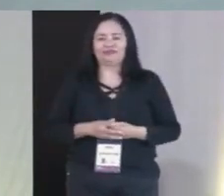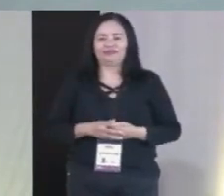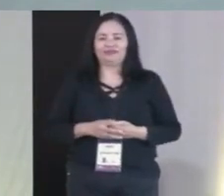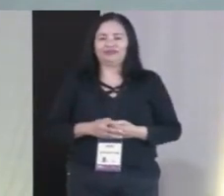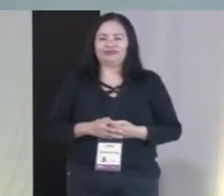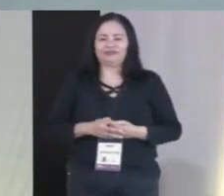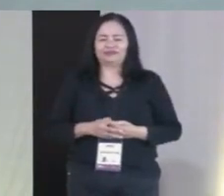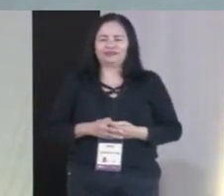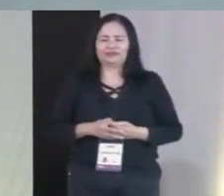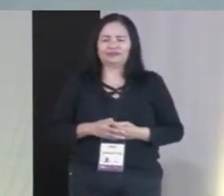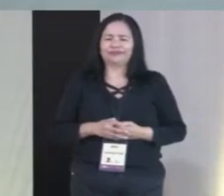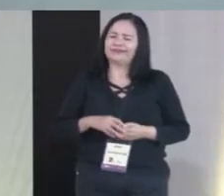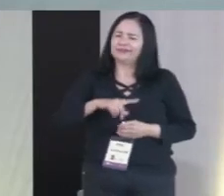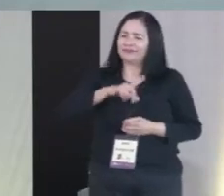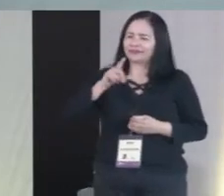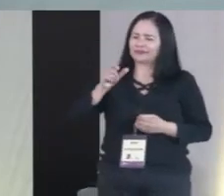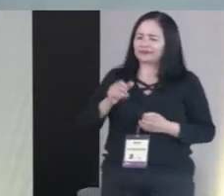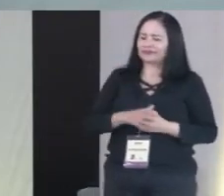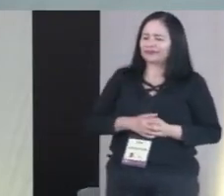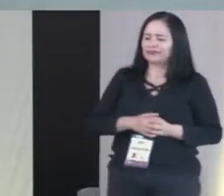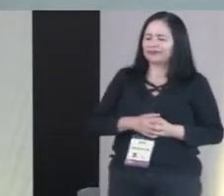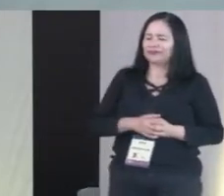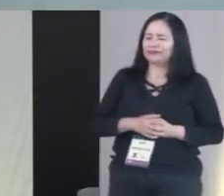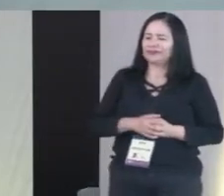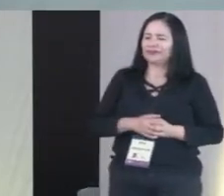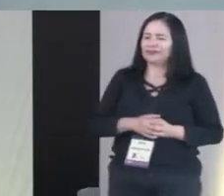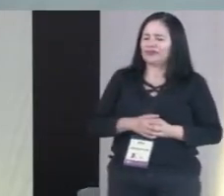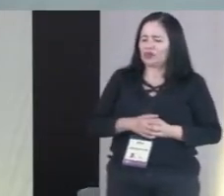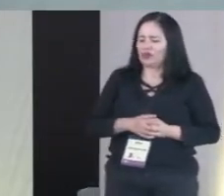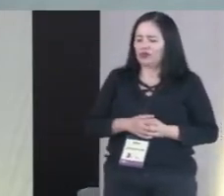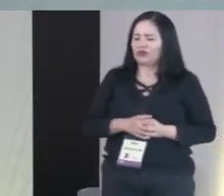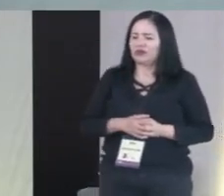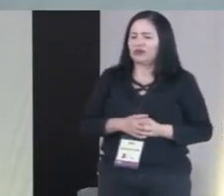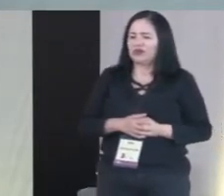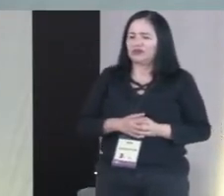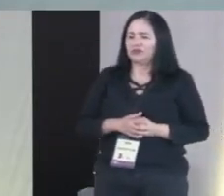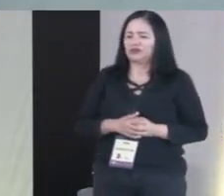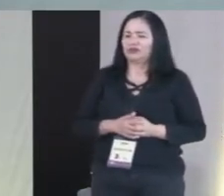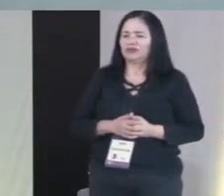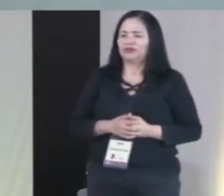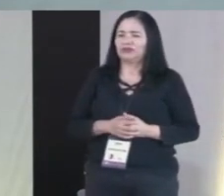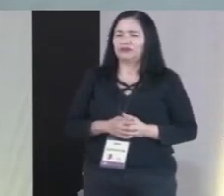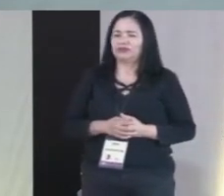Y me dije, bueno, a ver, ok,